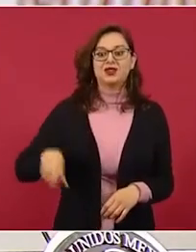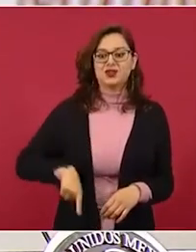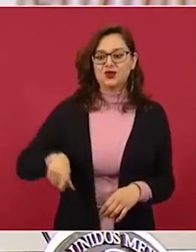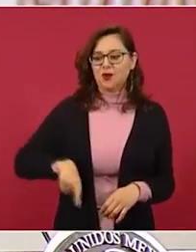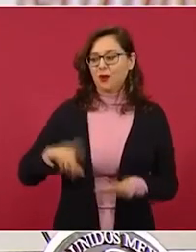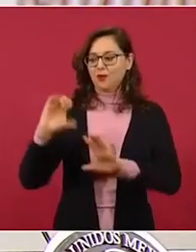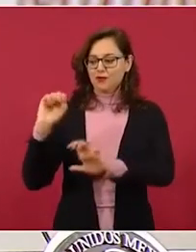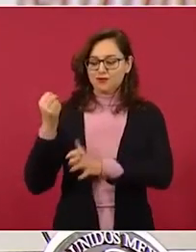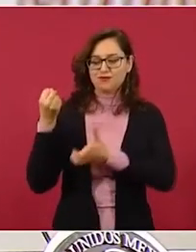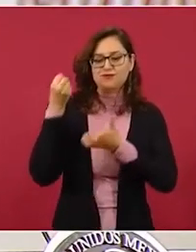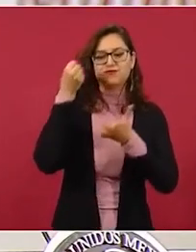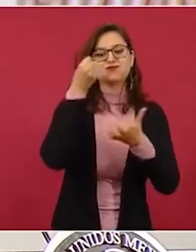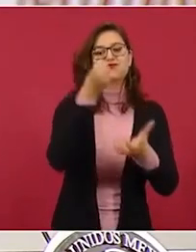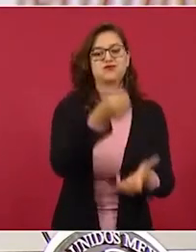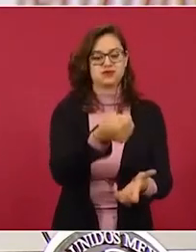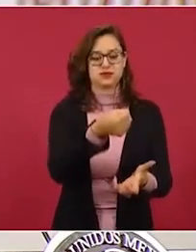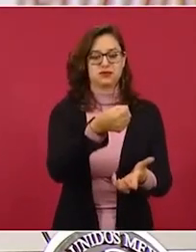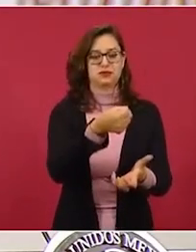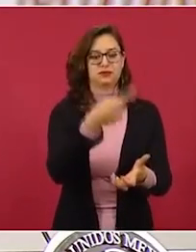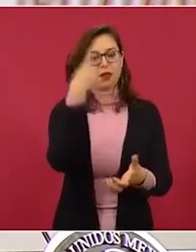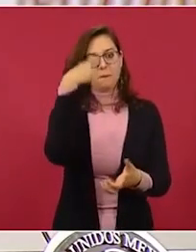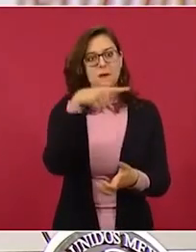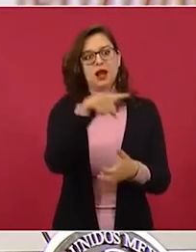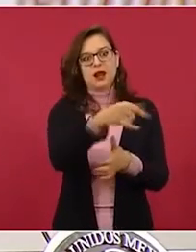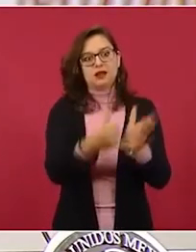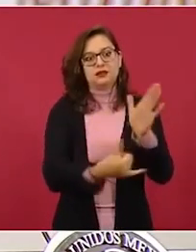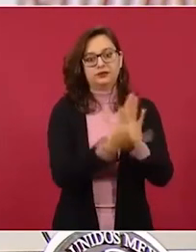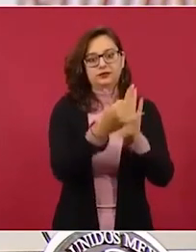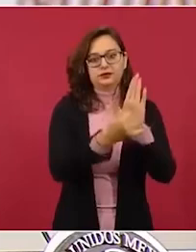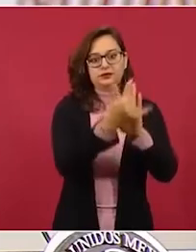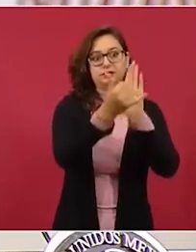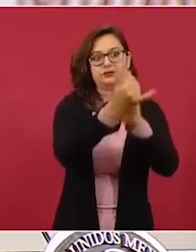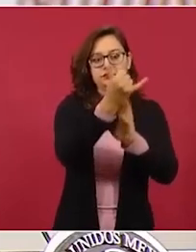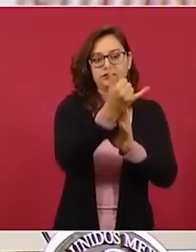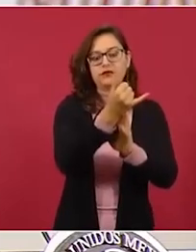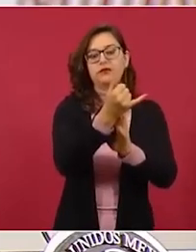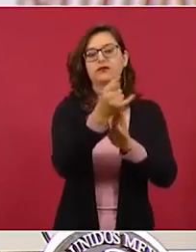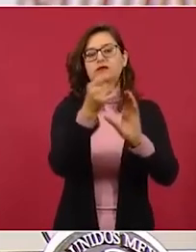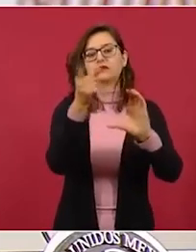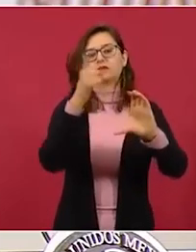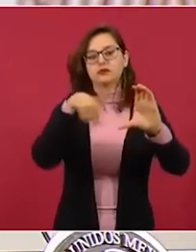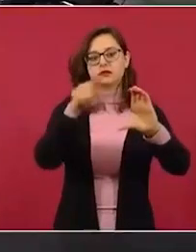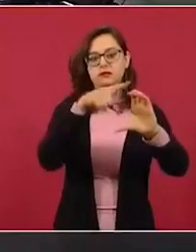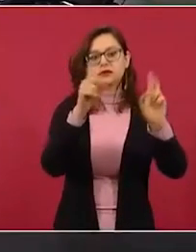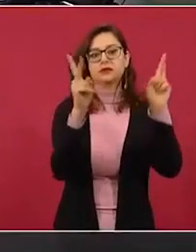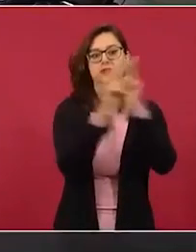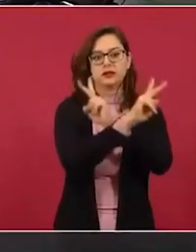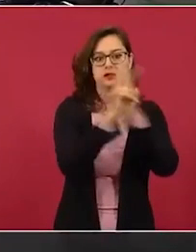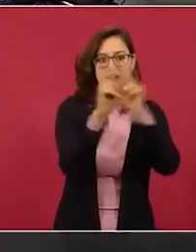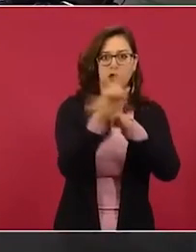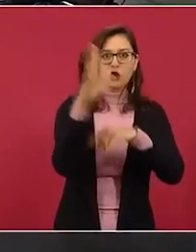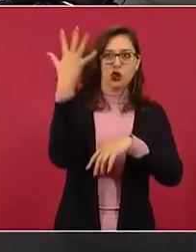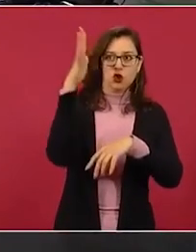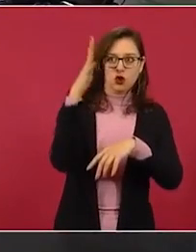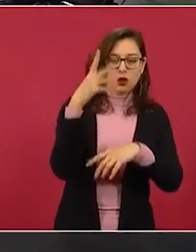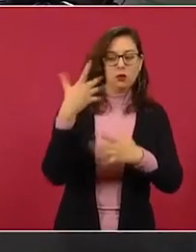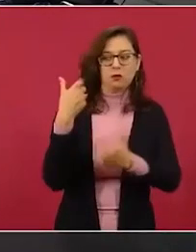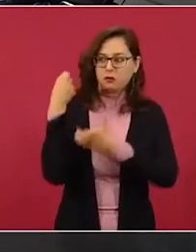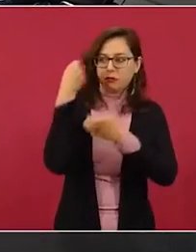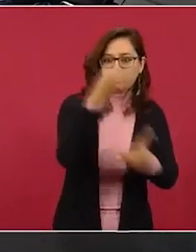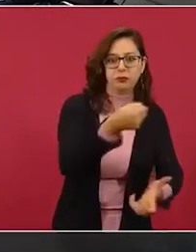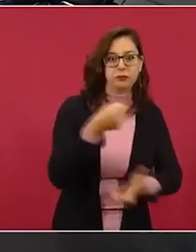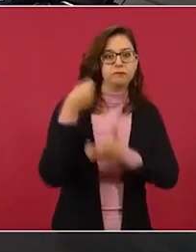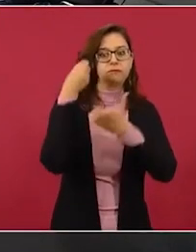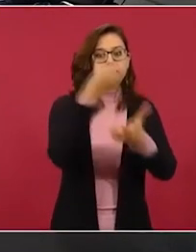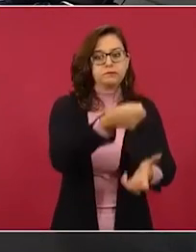de inversión, fondos de desarrollo, perdón, fondos de desarrollo mexicanos, como es Bancomex, como es Nafinsa,